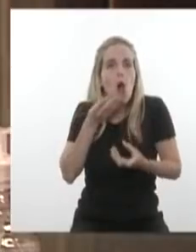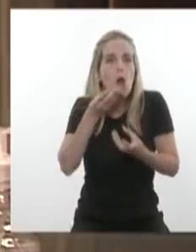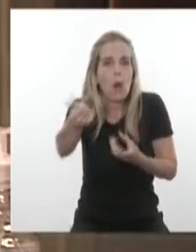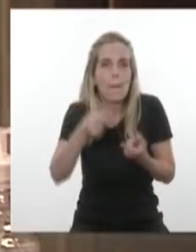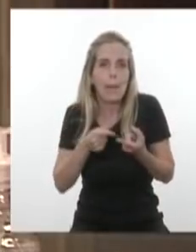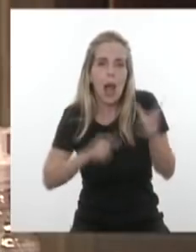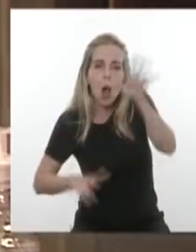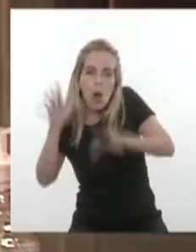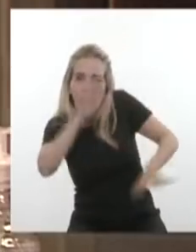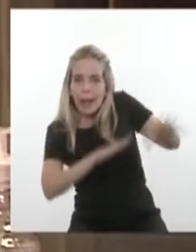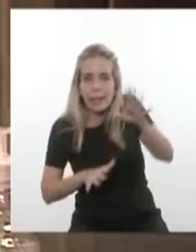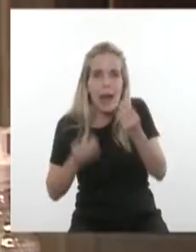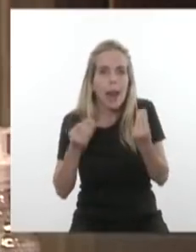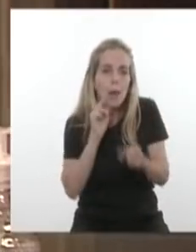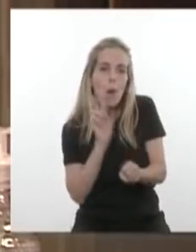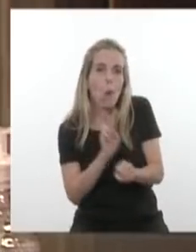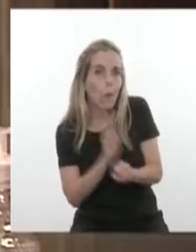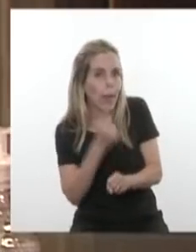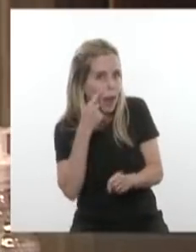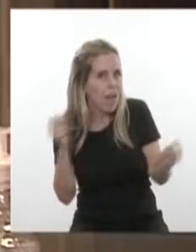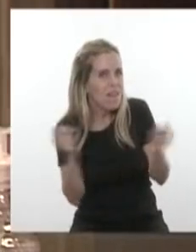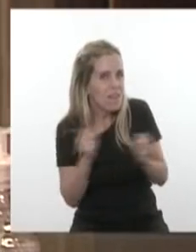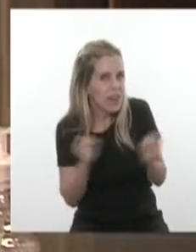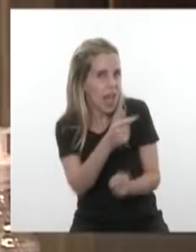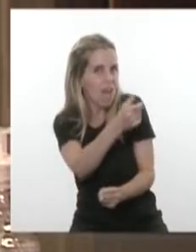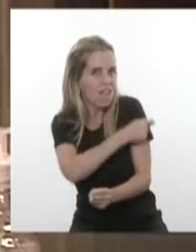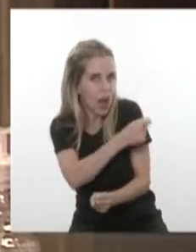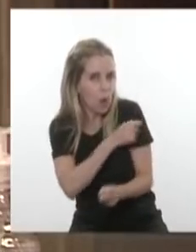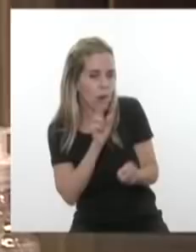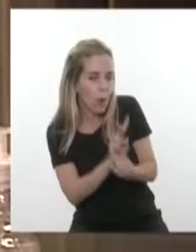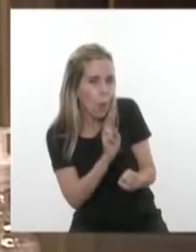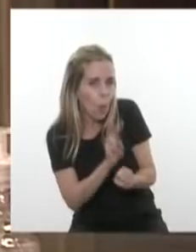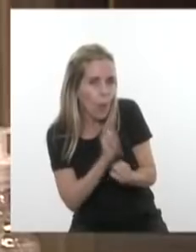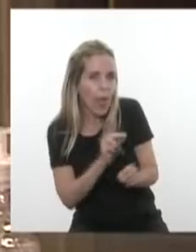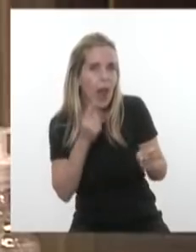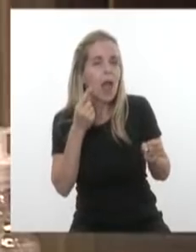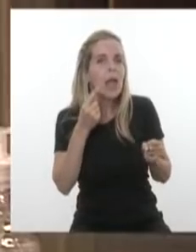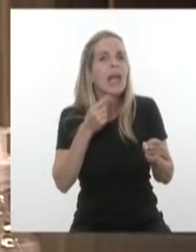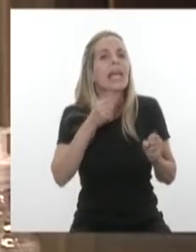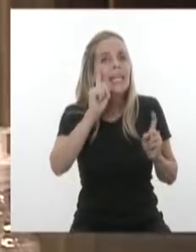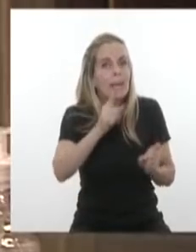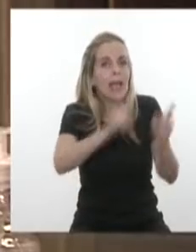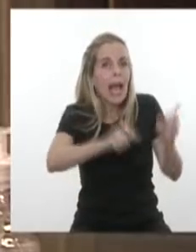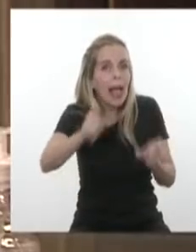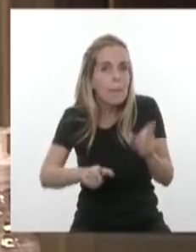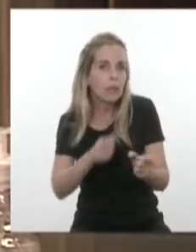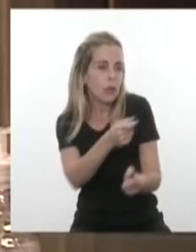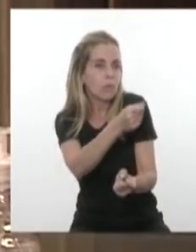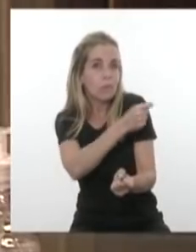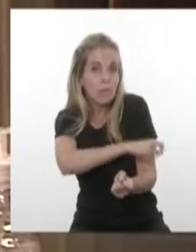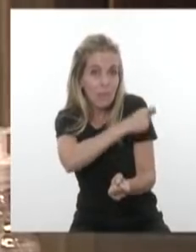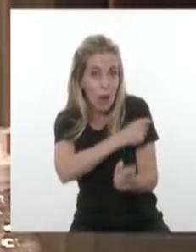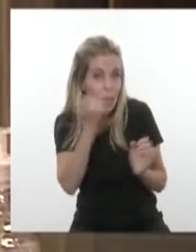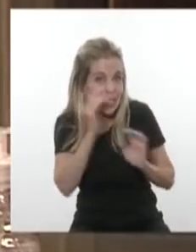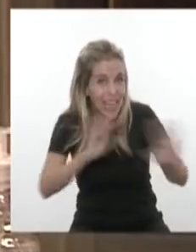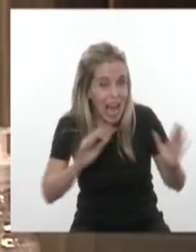garantizar la cadena de frío hacer la aplicación adecuada y registrar a cada persona vacunada para